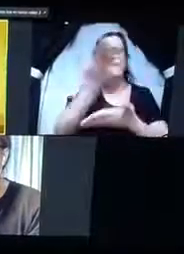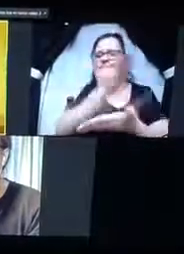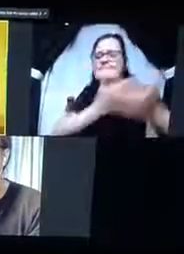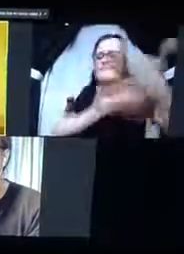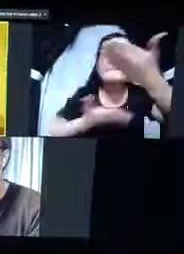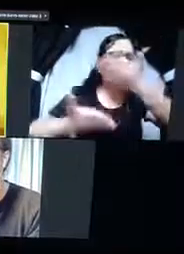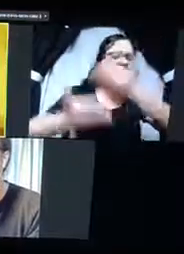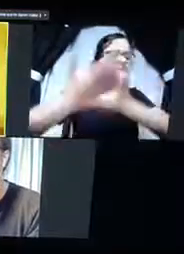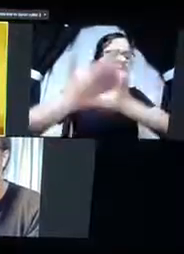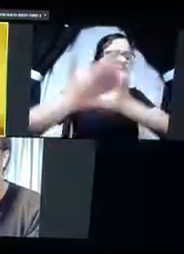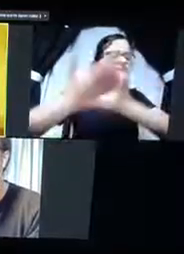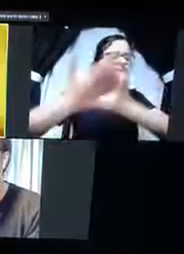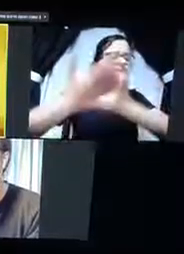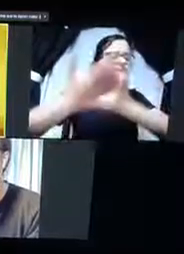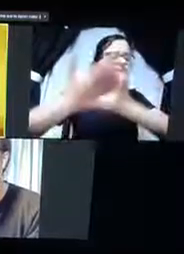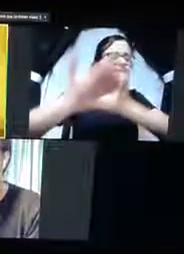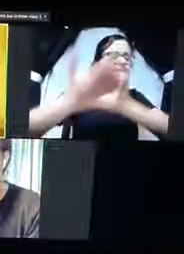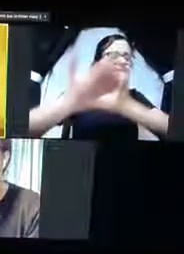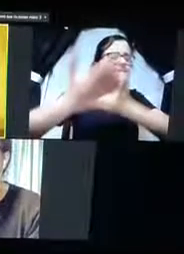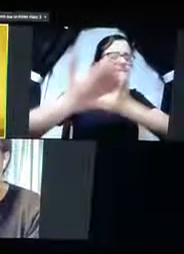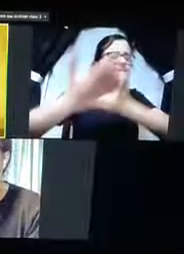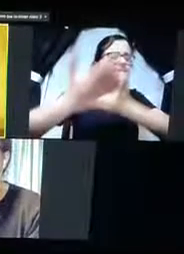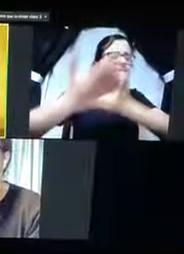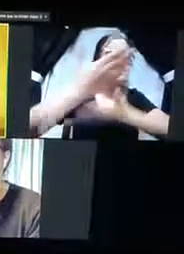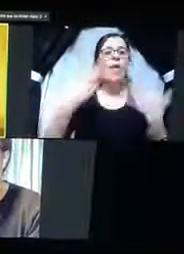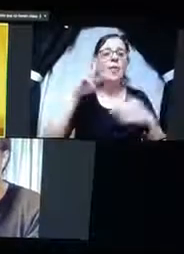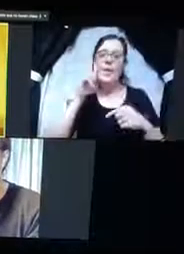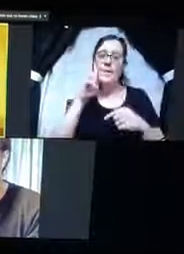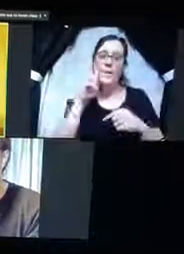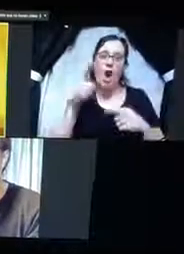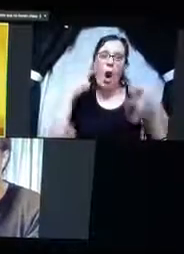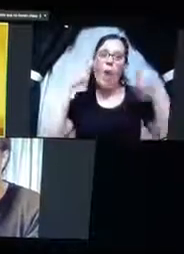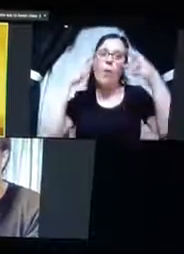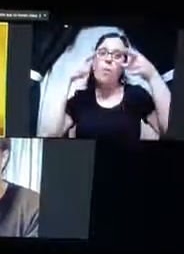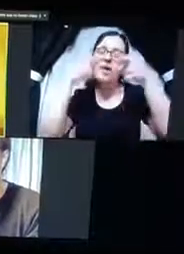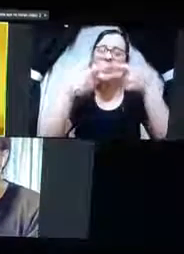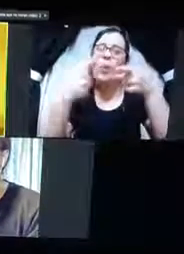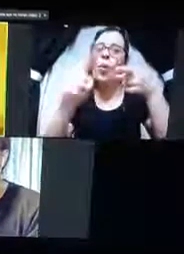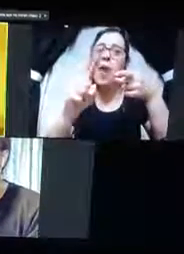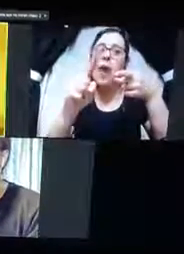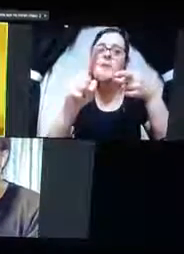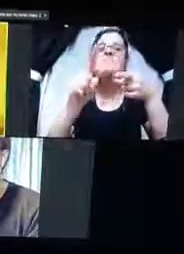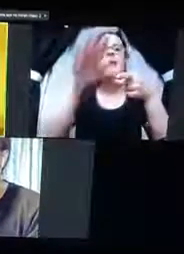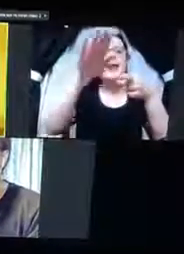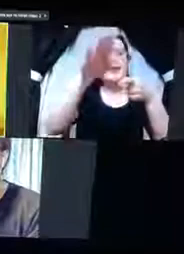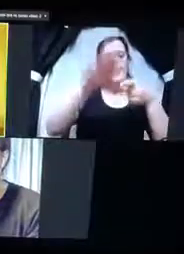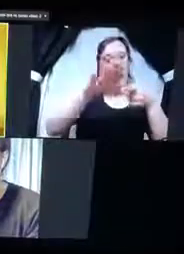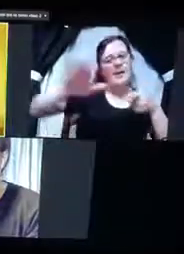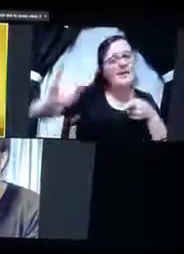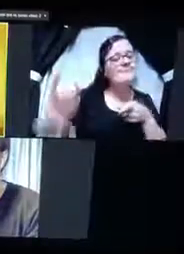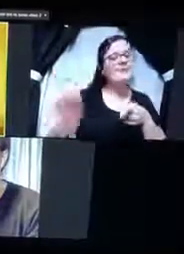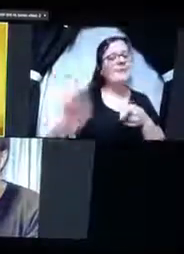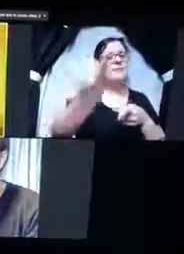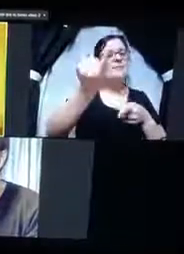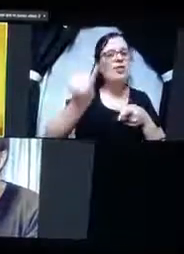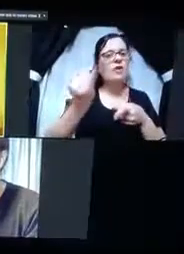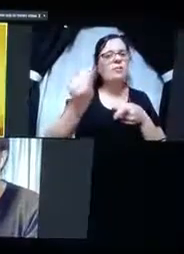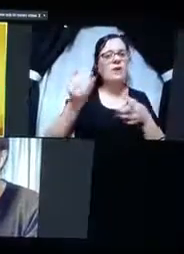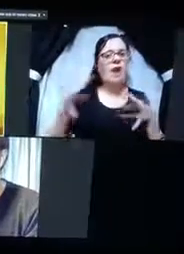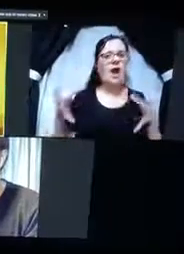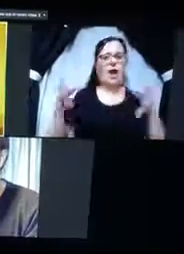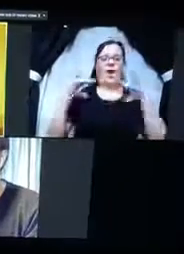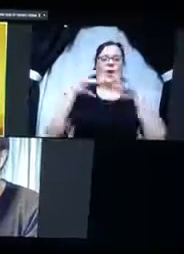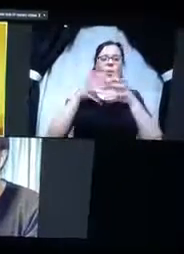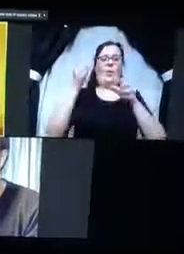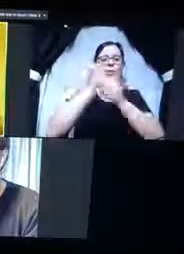miradas que tengan un mismo objetivo. A mí me parece que es la mejor forma de trabajar y